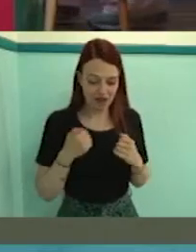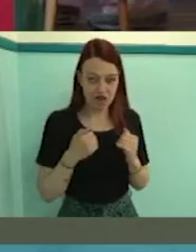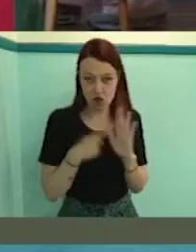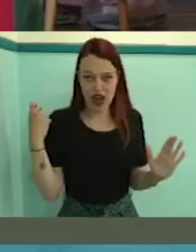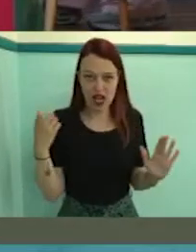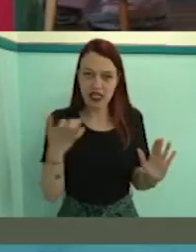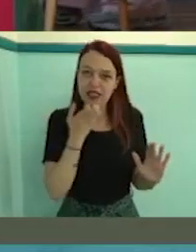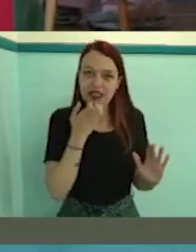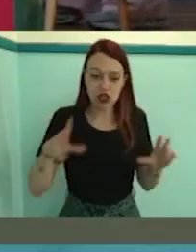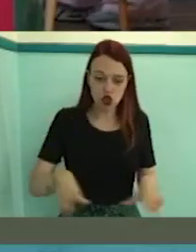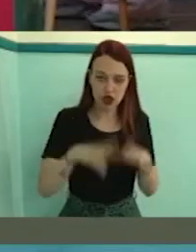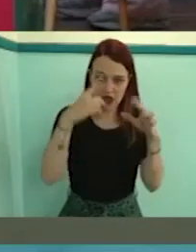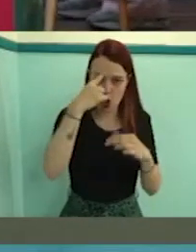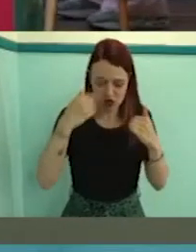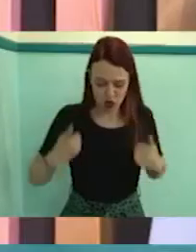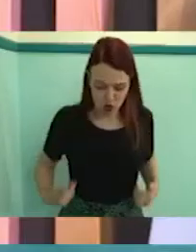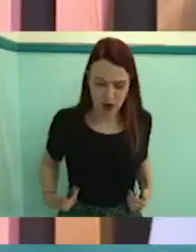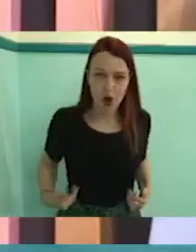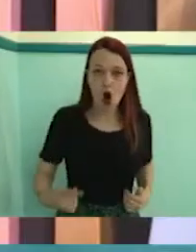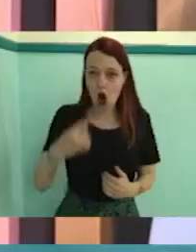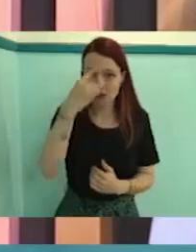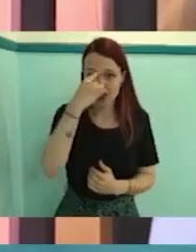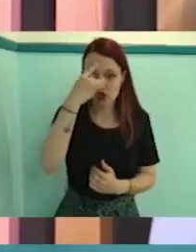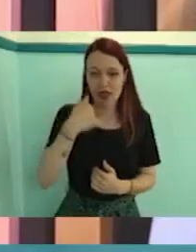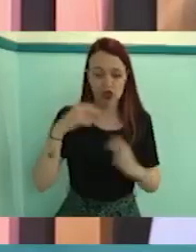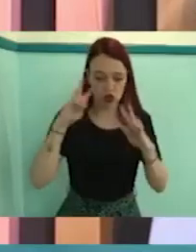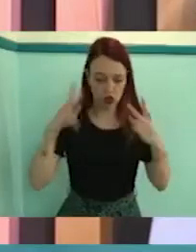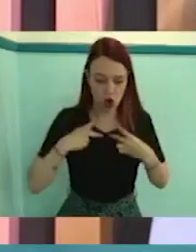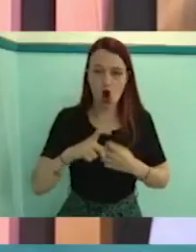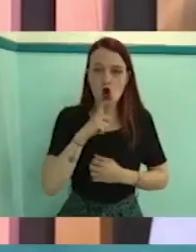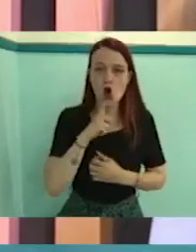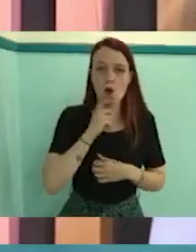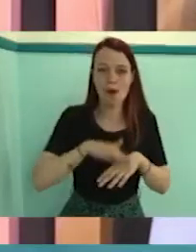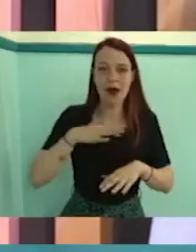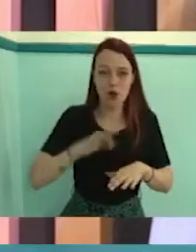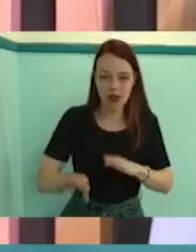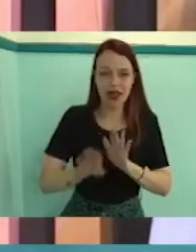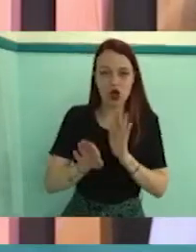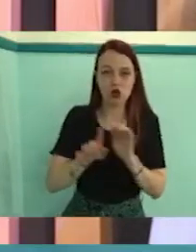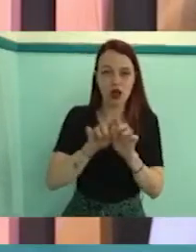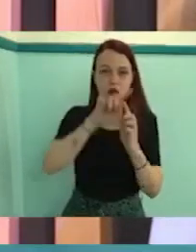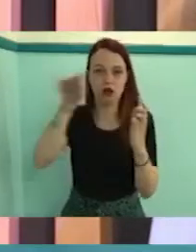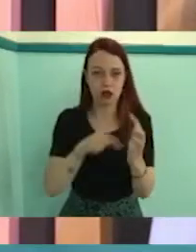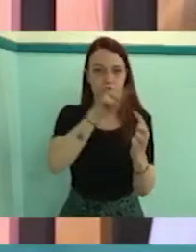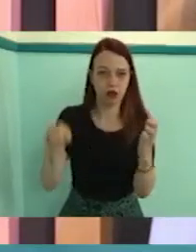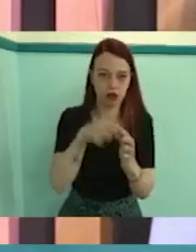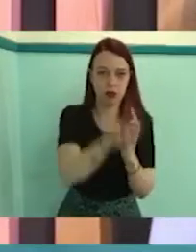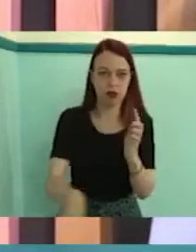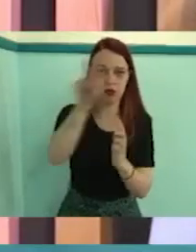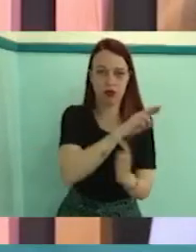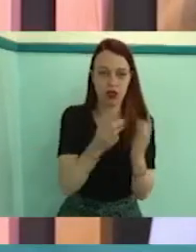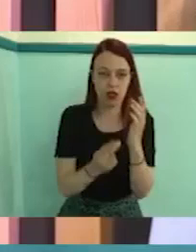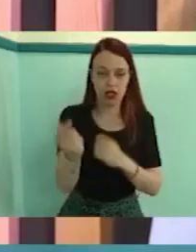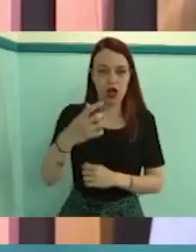obsesionada con los cuerpos obsesionada con Cómo tenemos que vernos para seguir en esa rueda de hámster de la que nunca podemos salir no